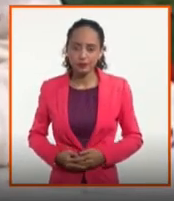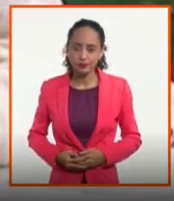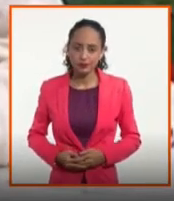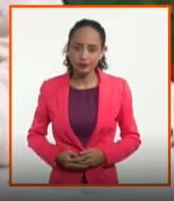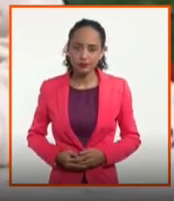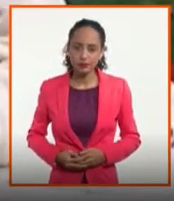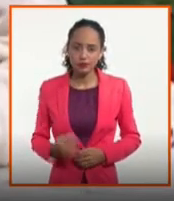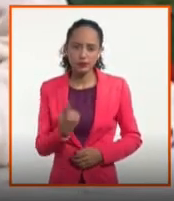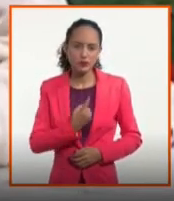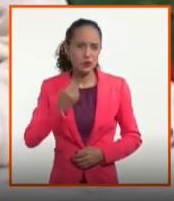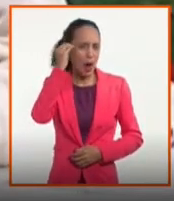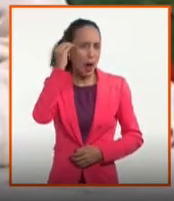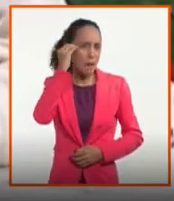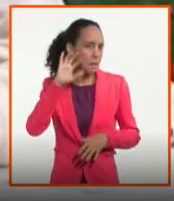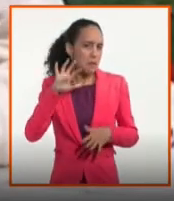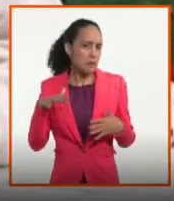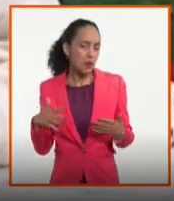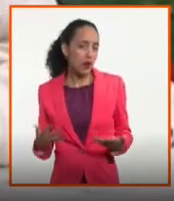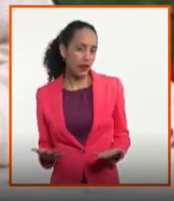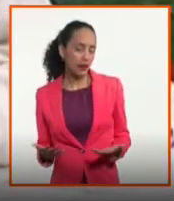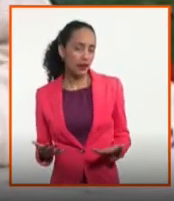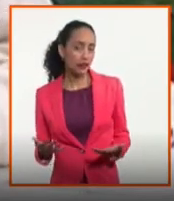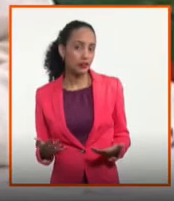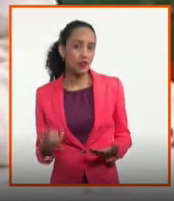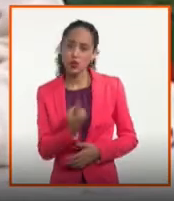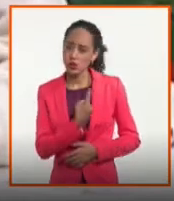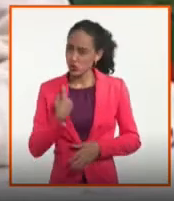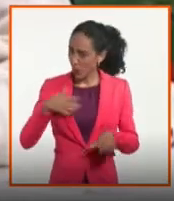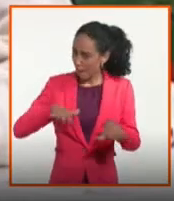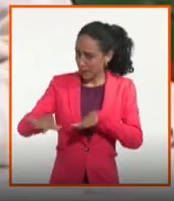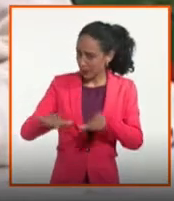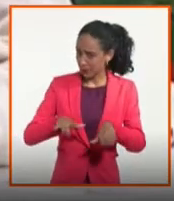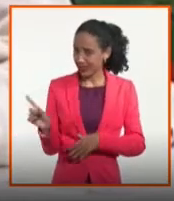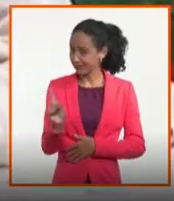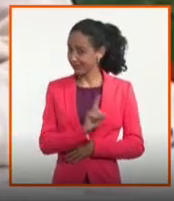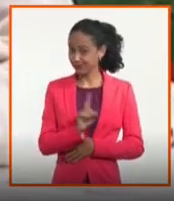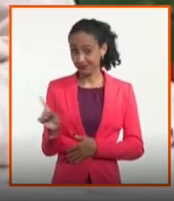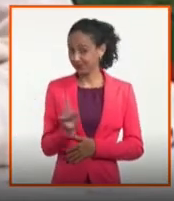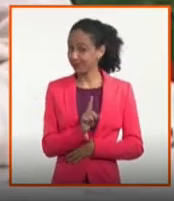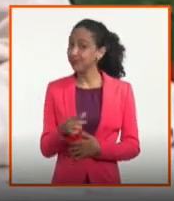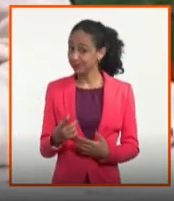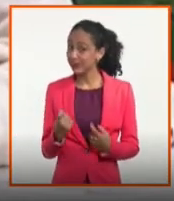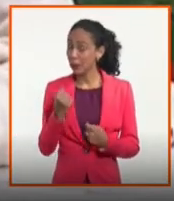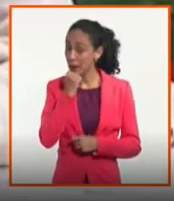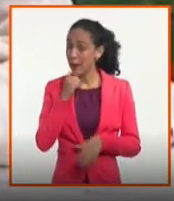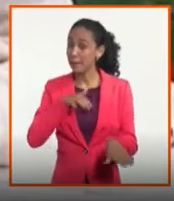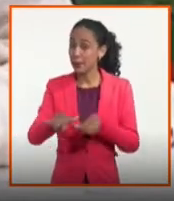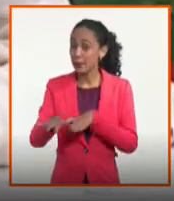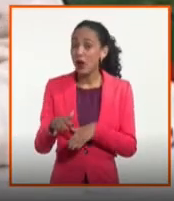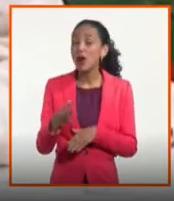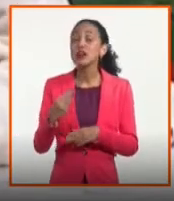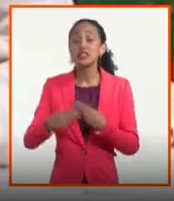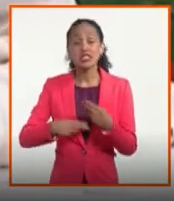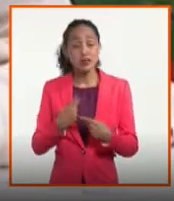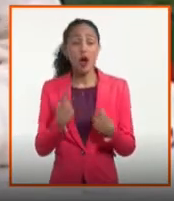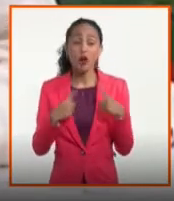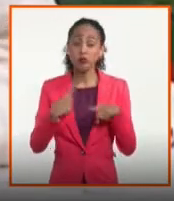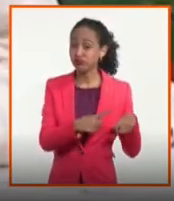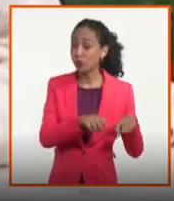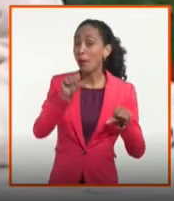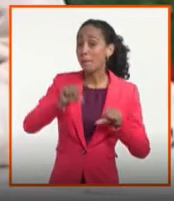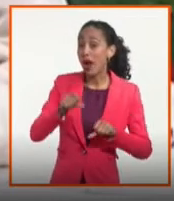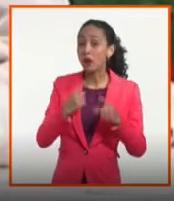una enseñanza no estábamos quizás todo lo preparado para ello dimos bandazos desde todas las estructuras y nos